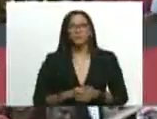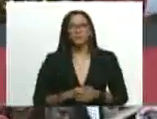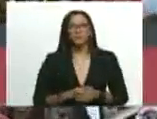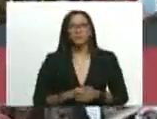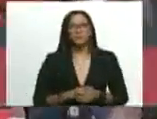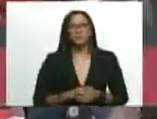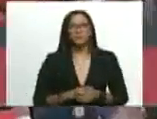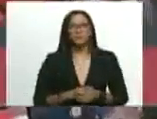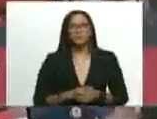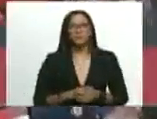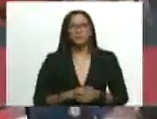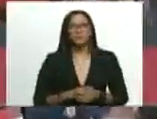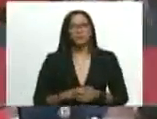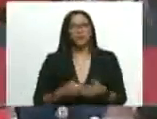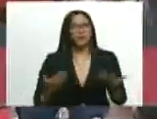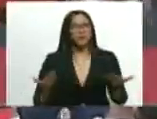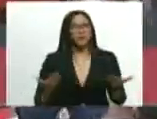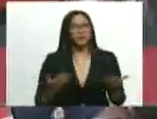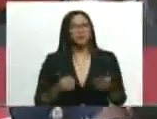Ah